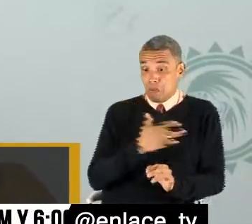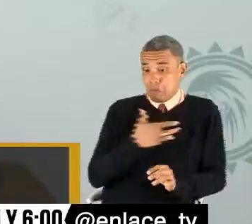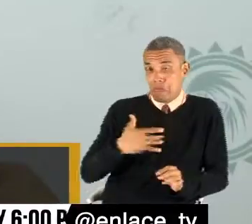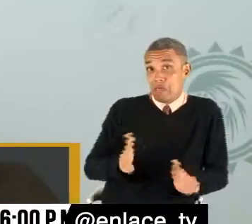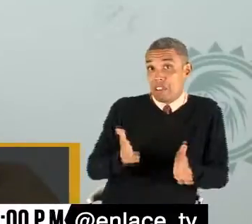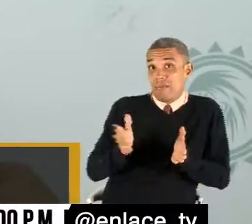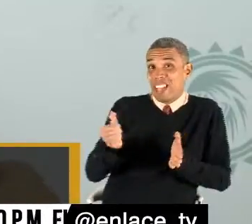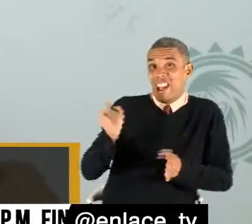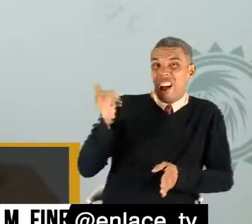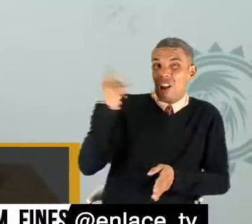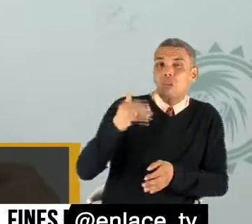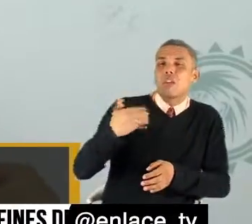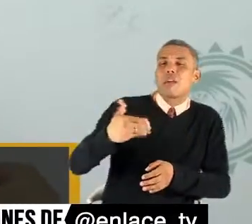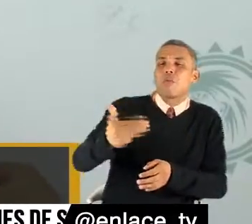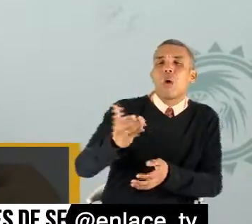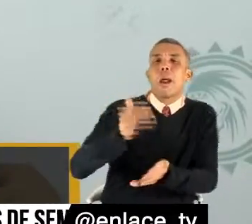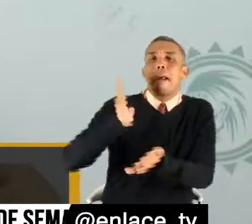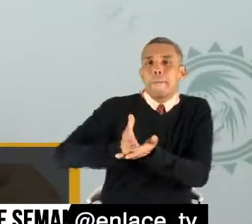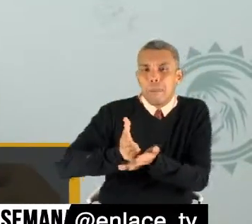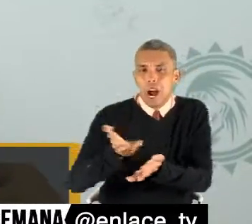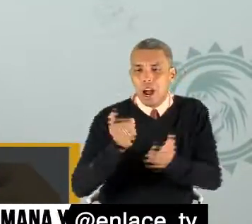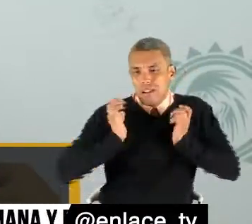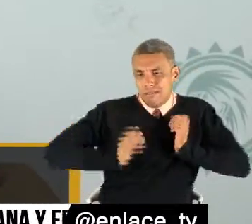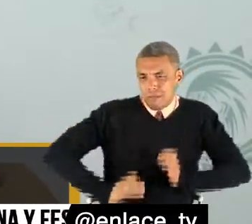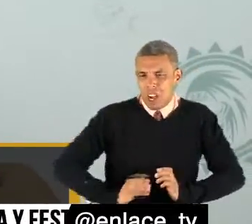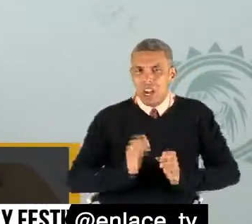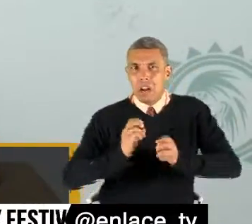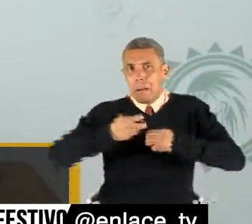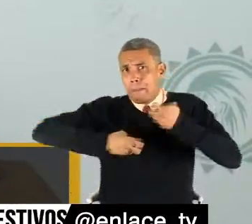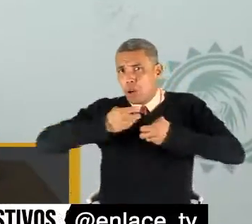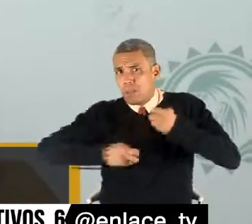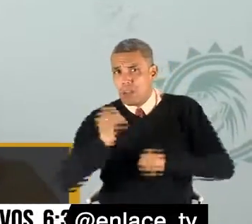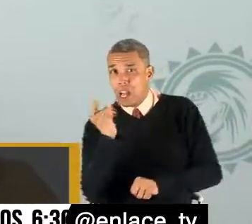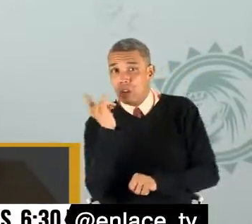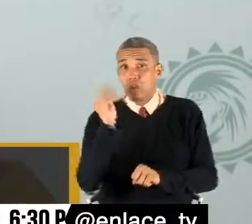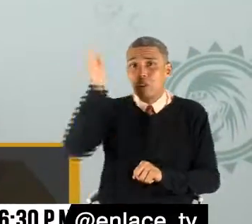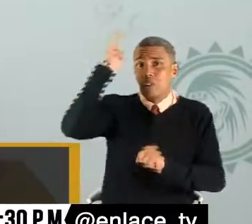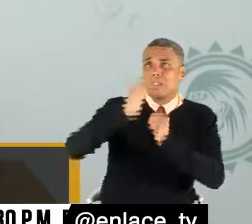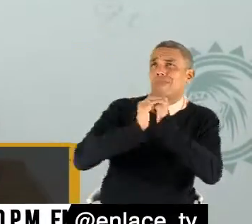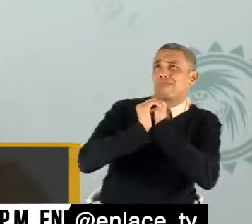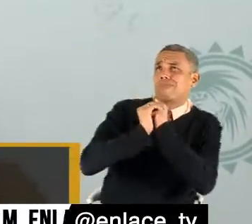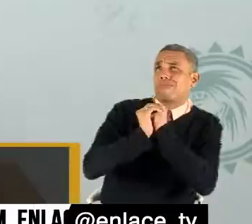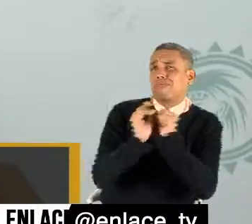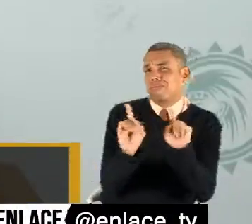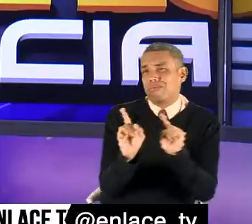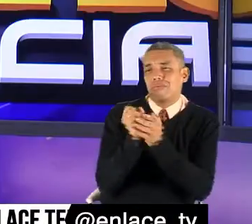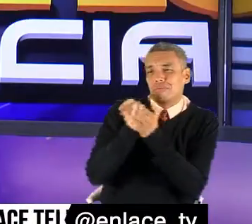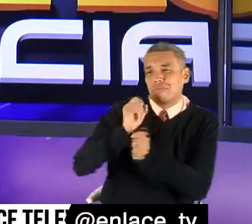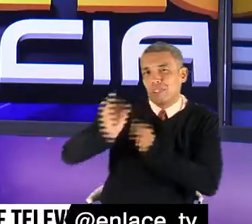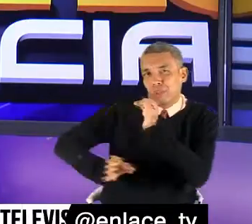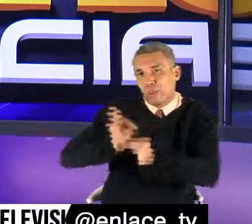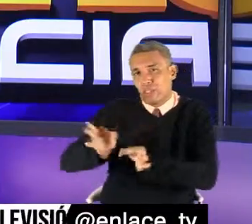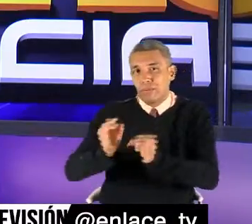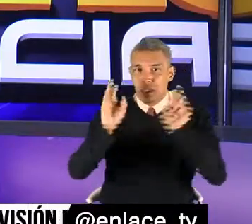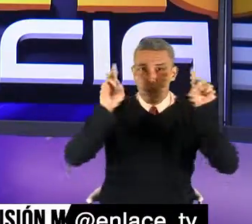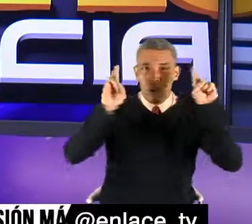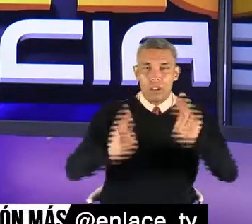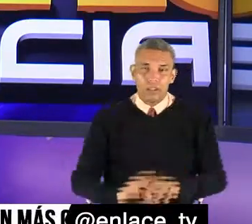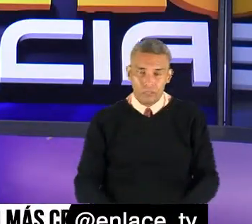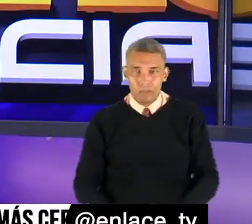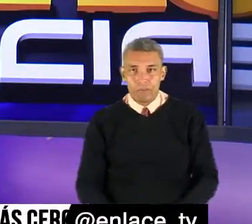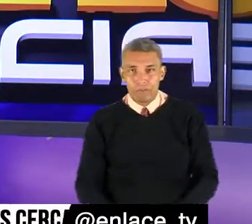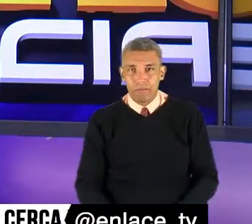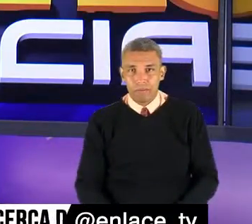esta situación y que sí, salga victoriosa de todo este inconveniente que vivió. Y es que los hechos